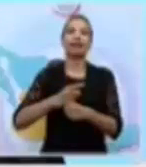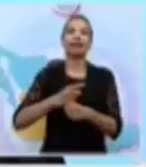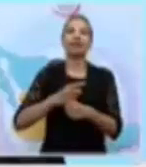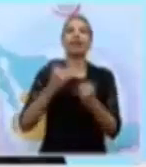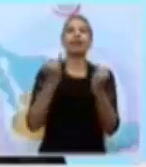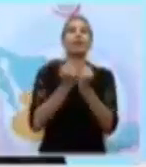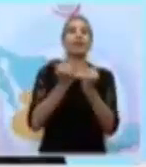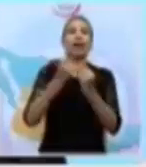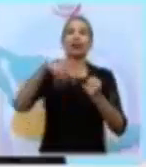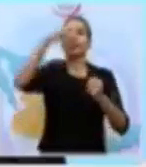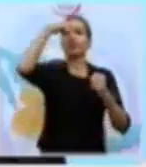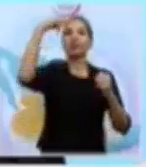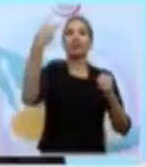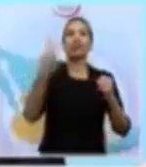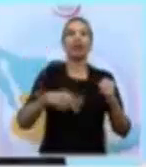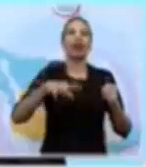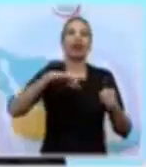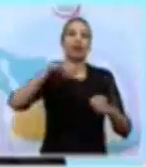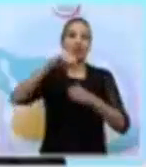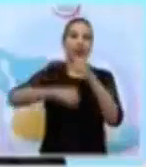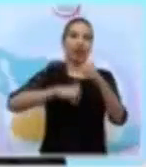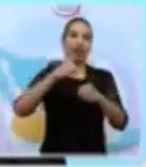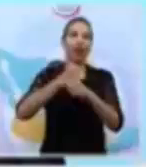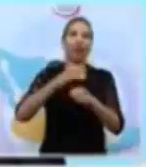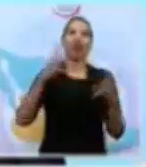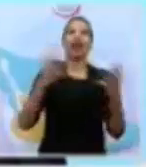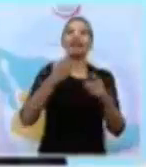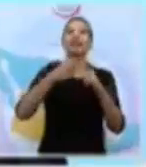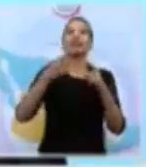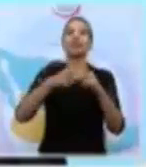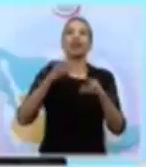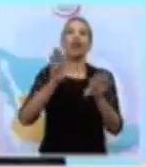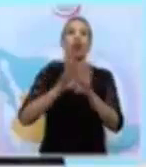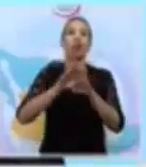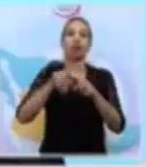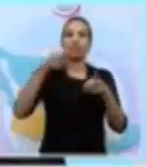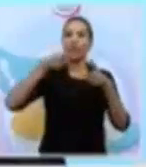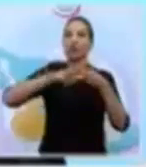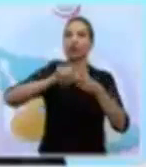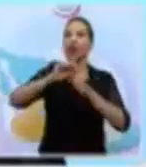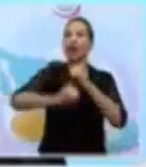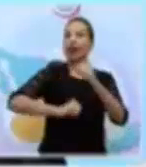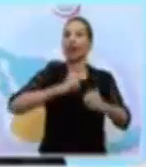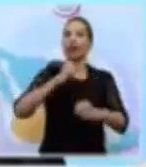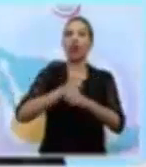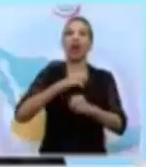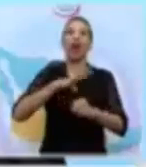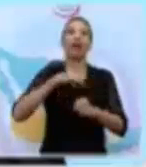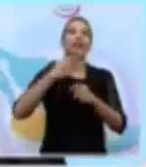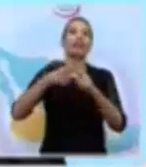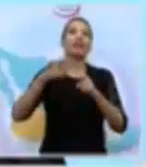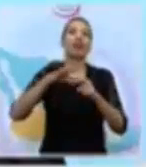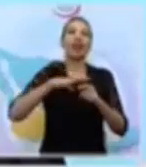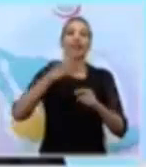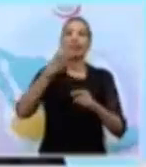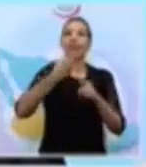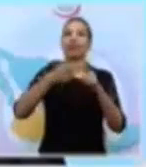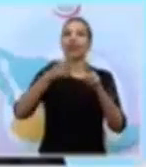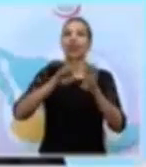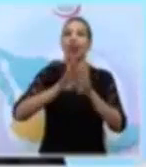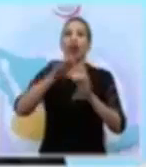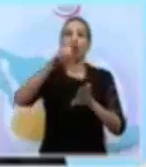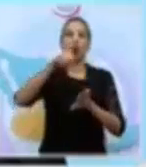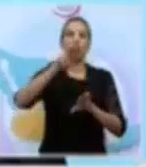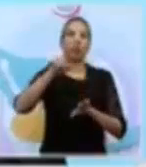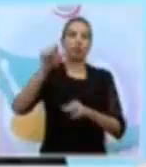Y aquí en México, este año hicimos una reunión a principio de año con las 23 agencias del sistema